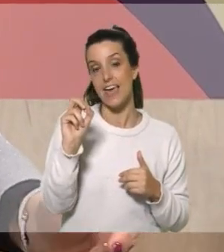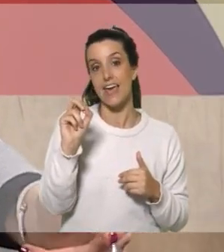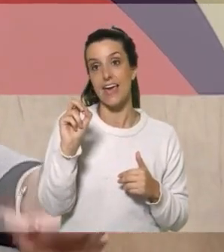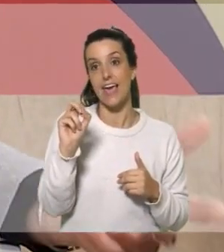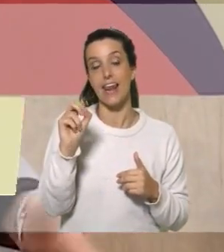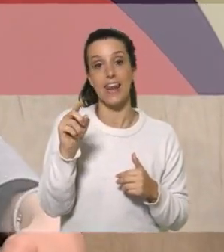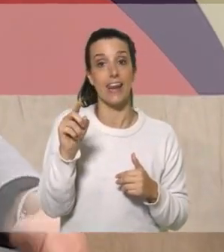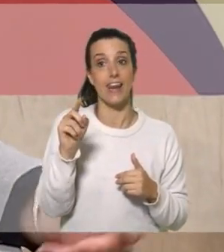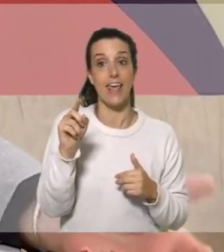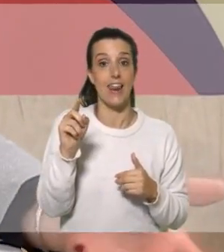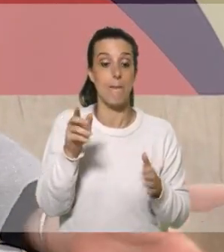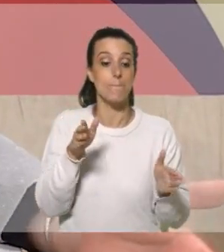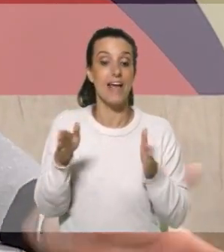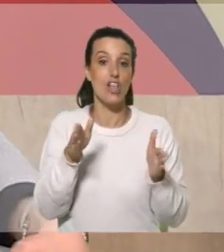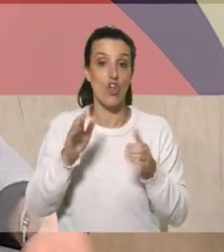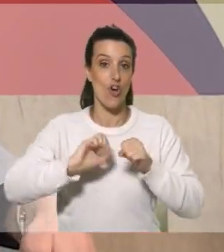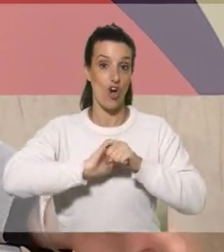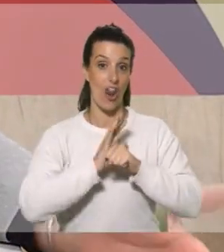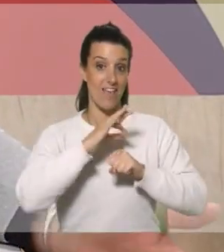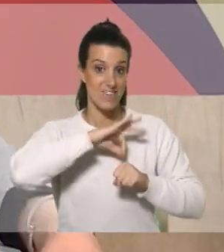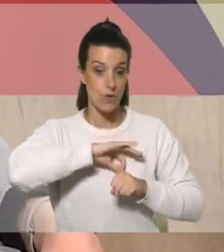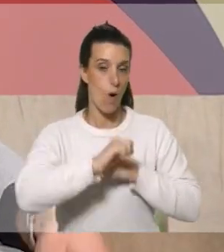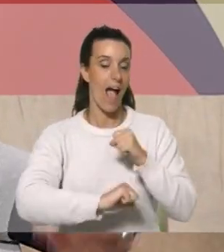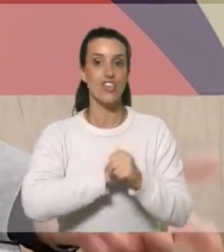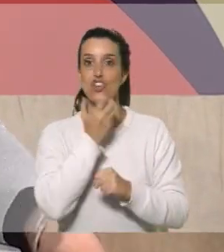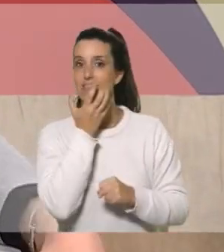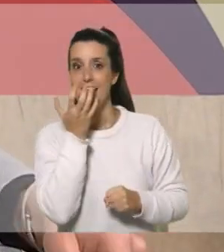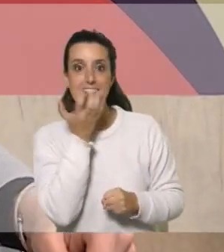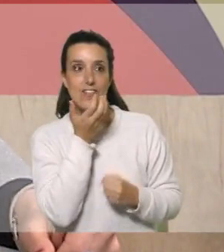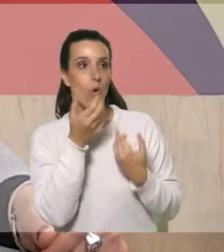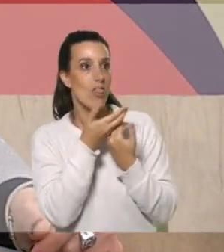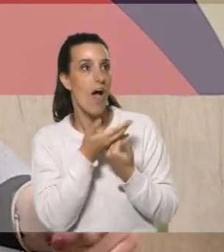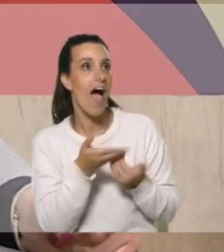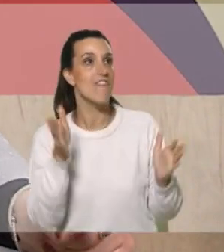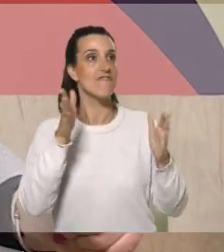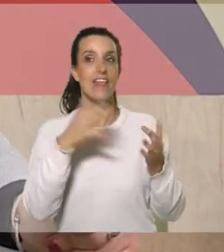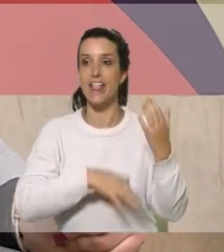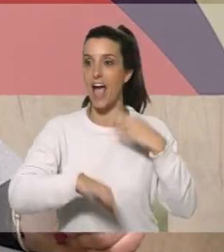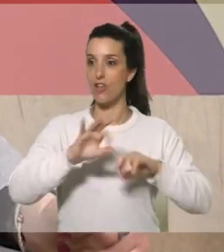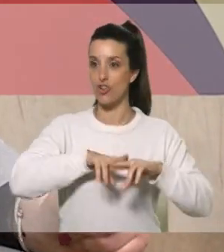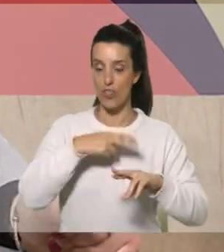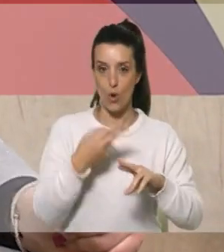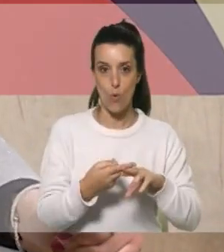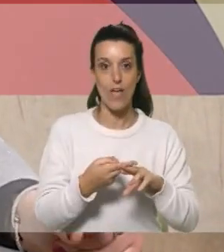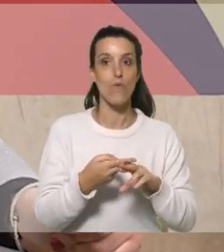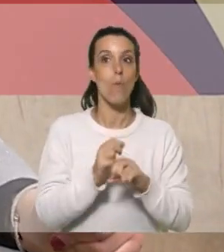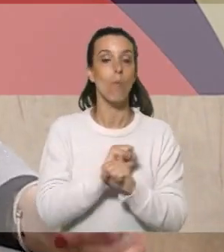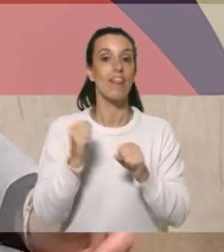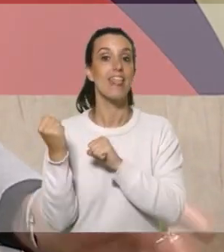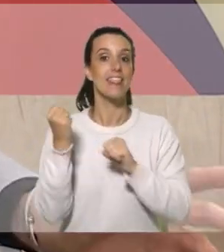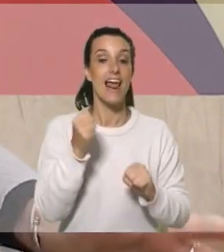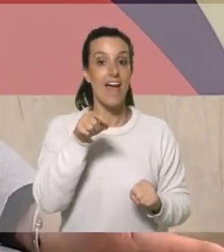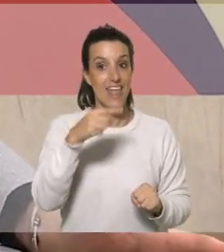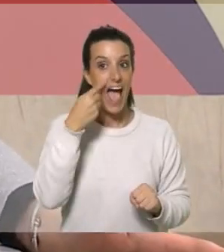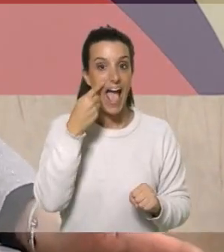en el periodo de la pandemia ese año terrible no cuando se reabren los teatros logramos estrenar y la verdad que